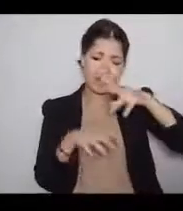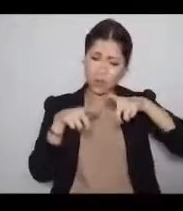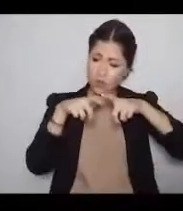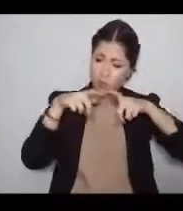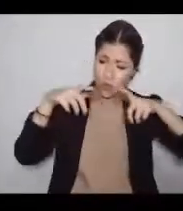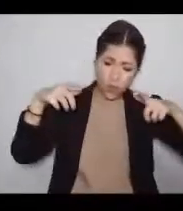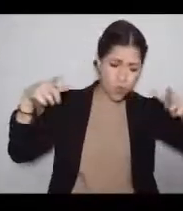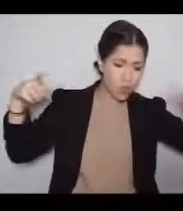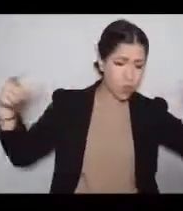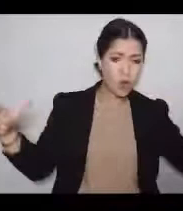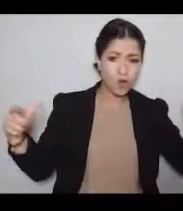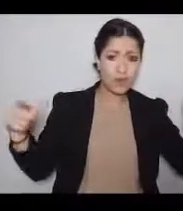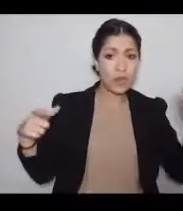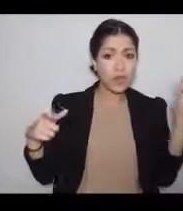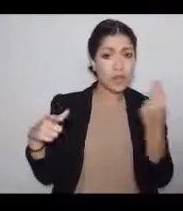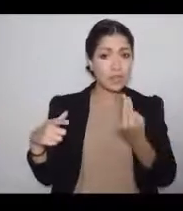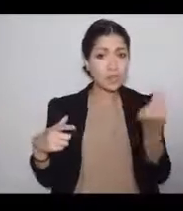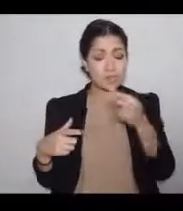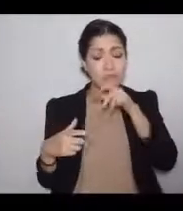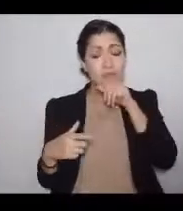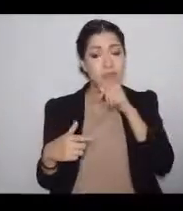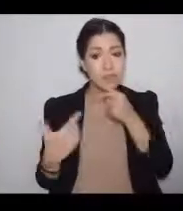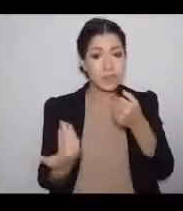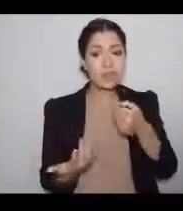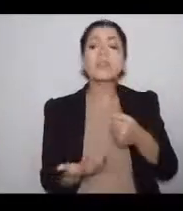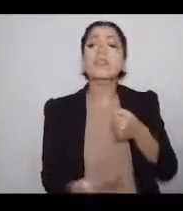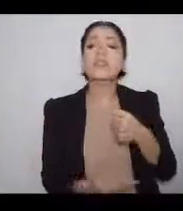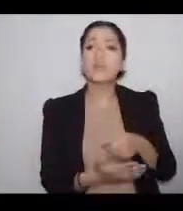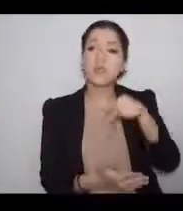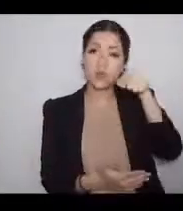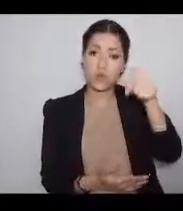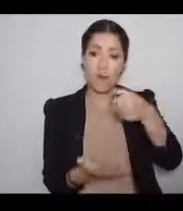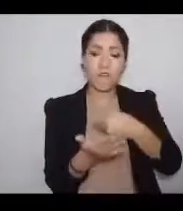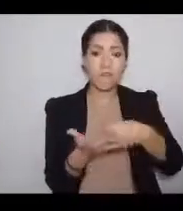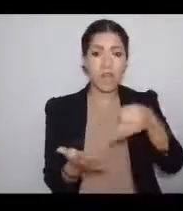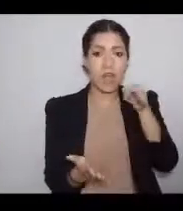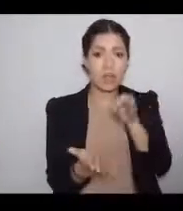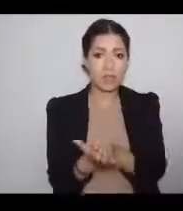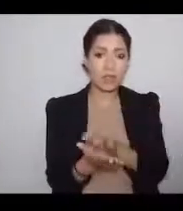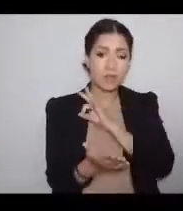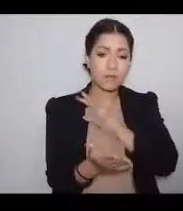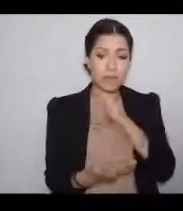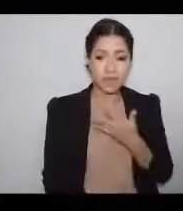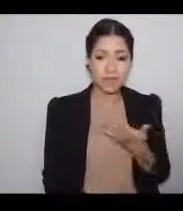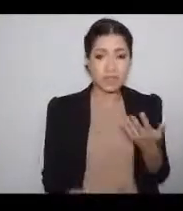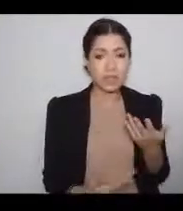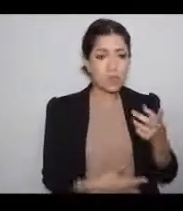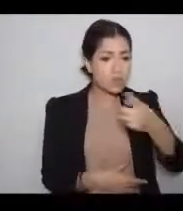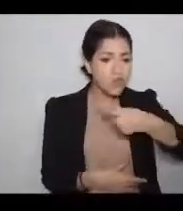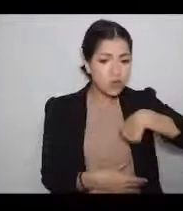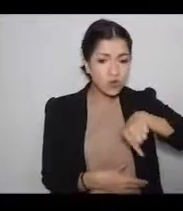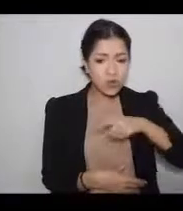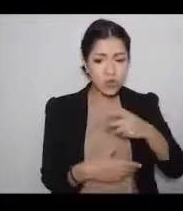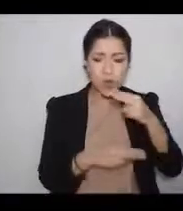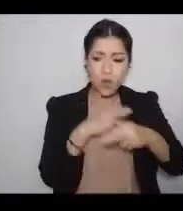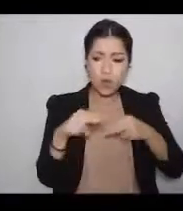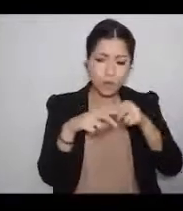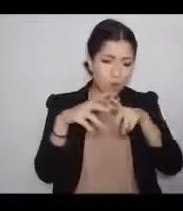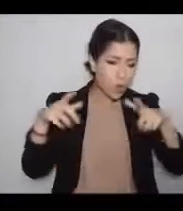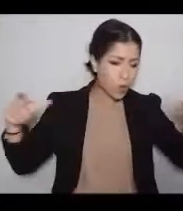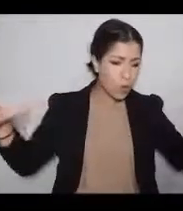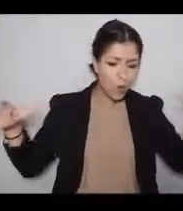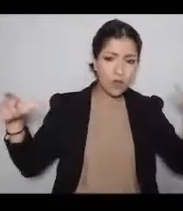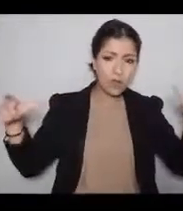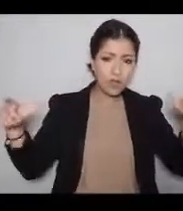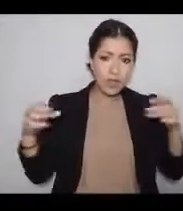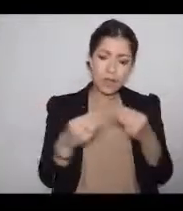Se necesita mucha valentía para aceptar que ocupamos un lugar ínfimo. Valentía. Otra